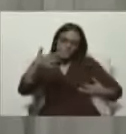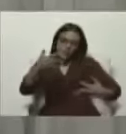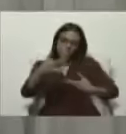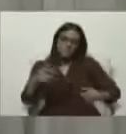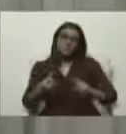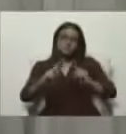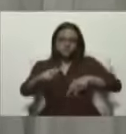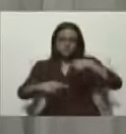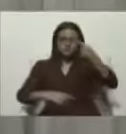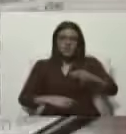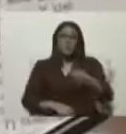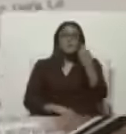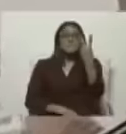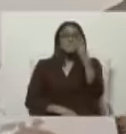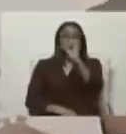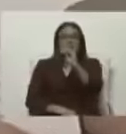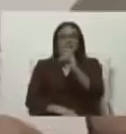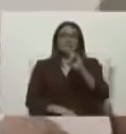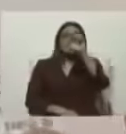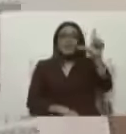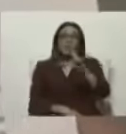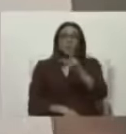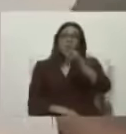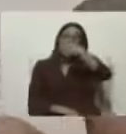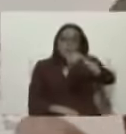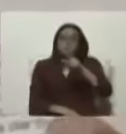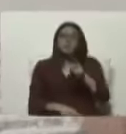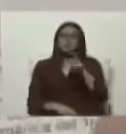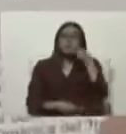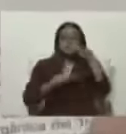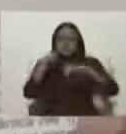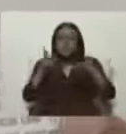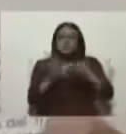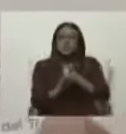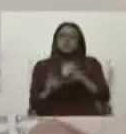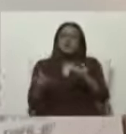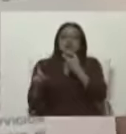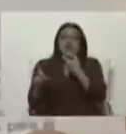el día 20 de julio. ¿Do you speak English? Part 2.